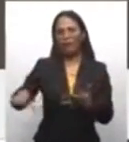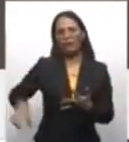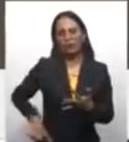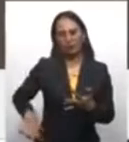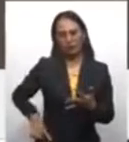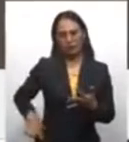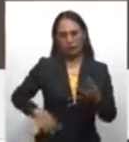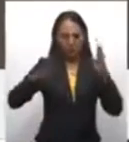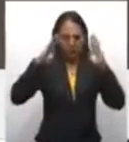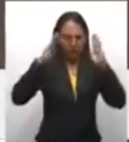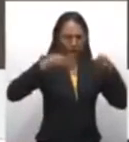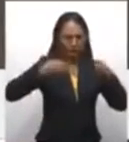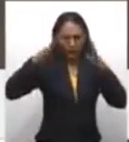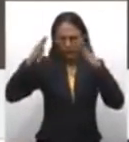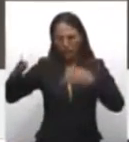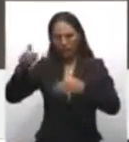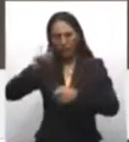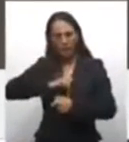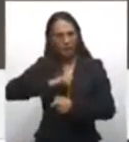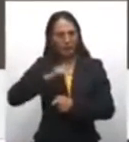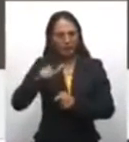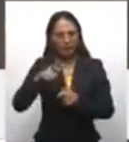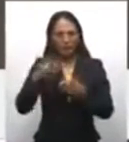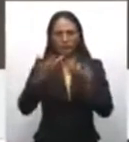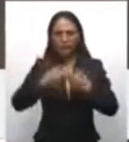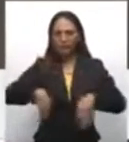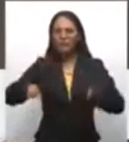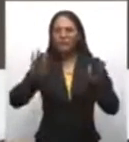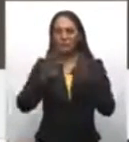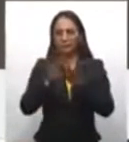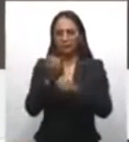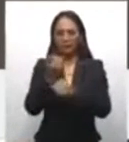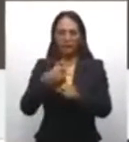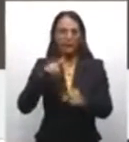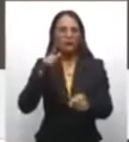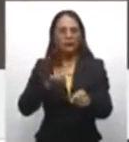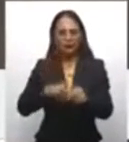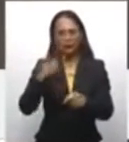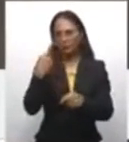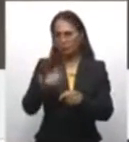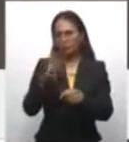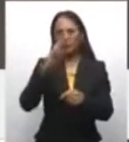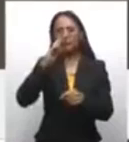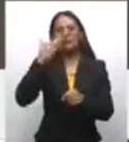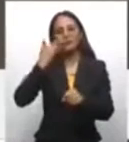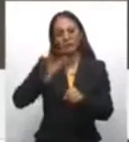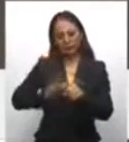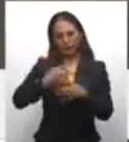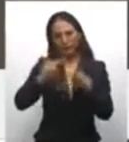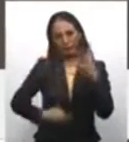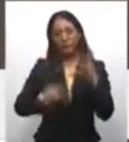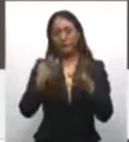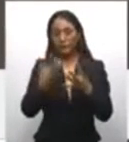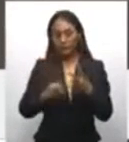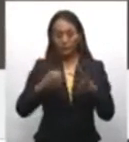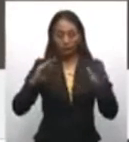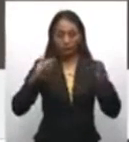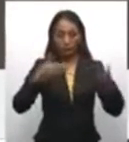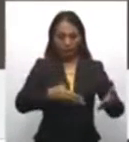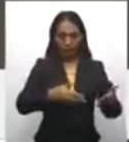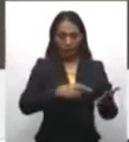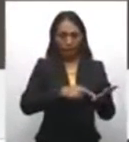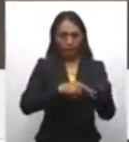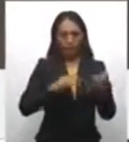la especialización e importancia social de sus tareas, por lo que cuentan con garantías institucionales